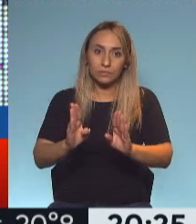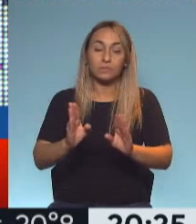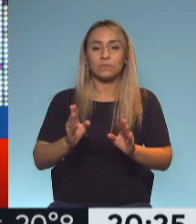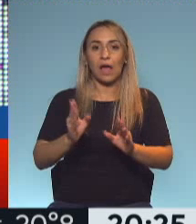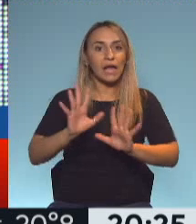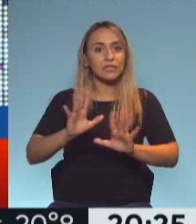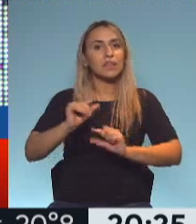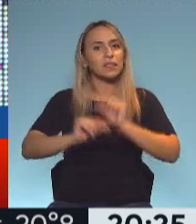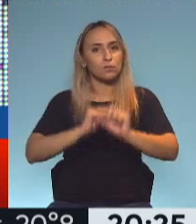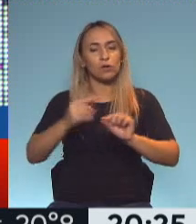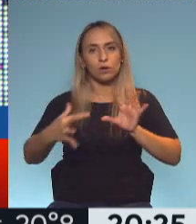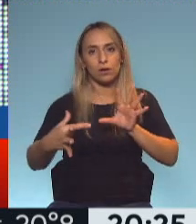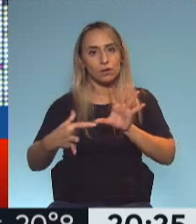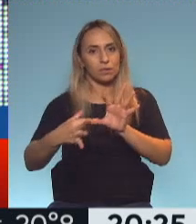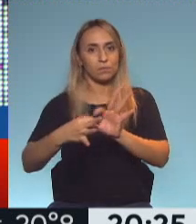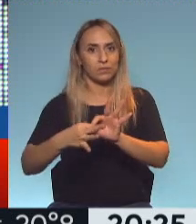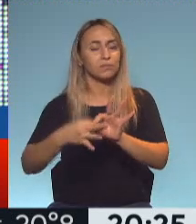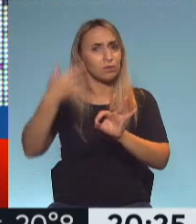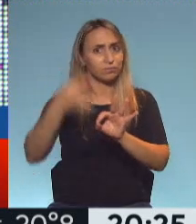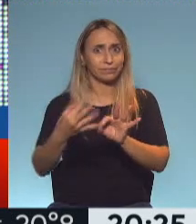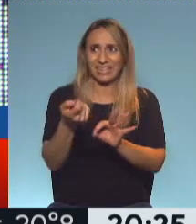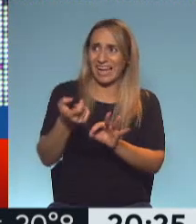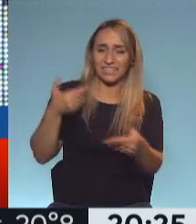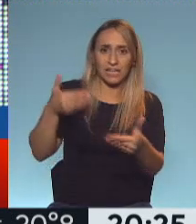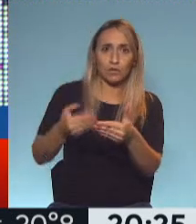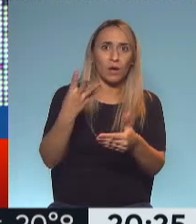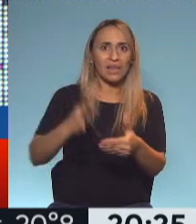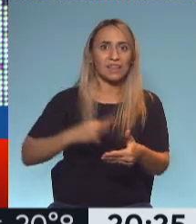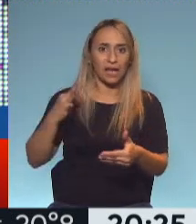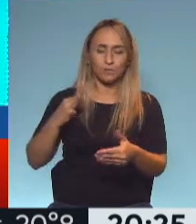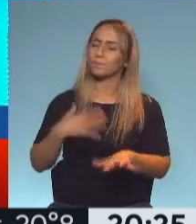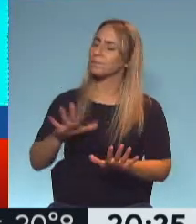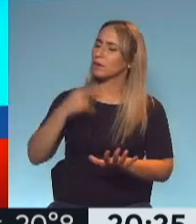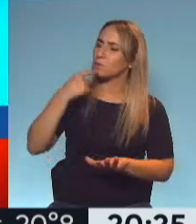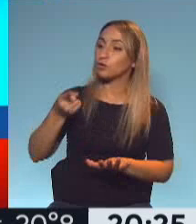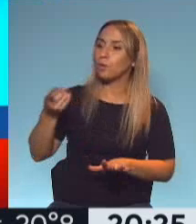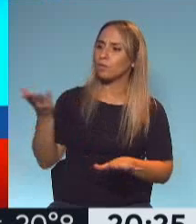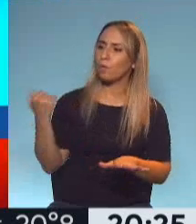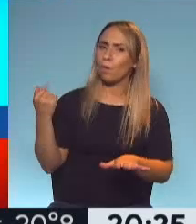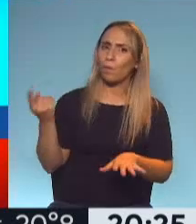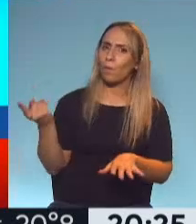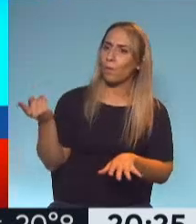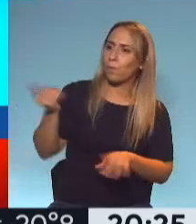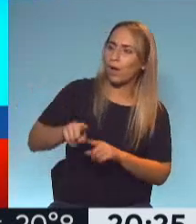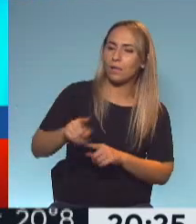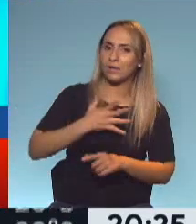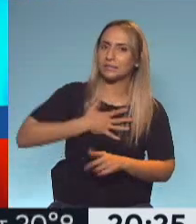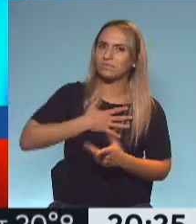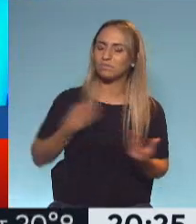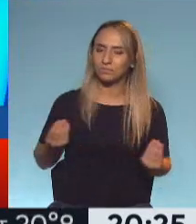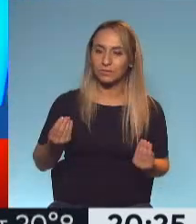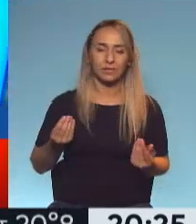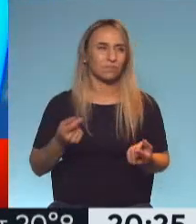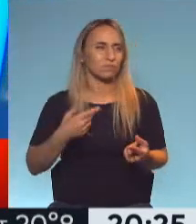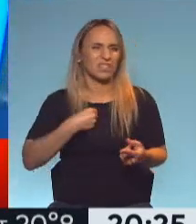que son necesarios aún a casi 40 años de los hechos ocurridos. ¿Cómo fue volver? Y volver fue volver del infierno. ¿Cuántas